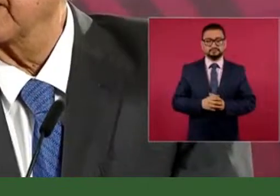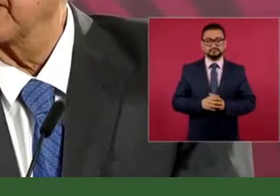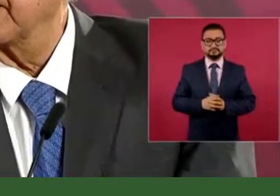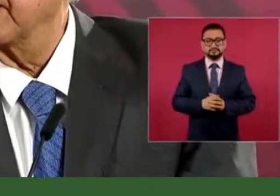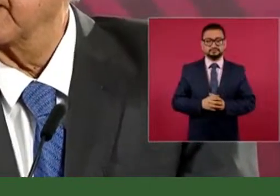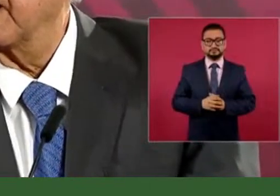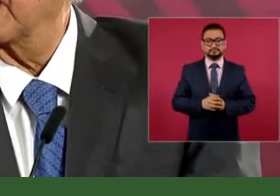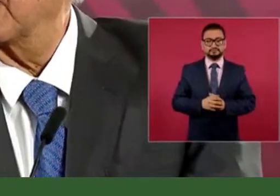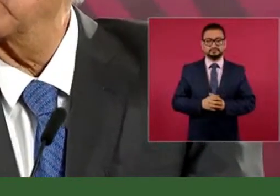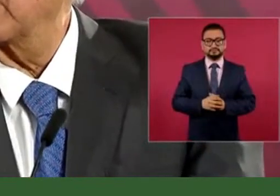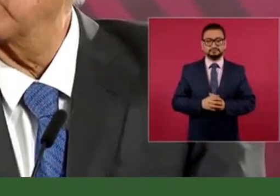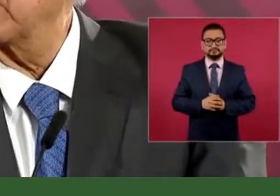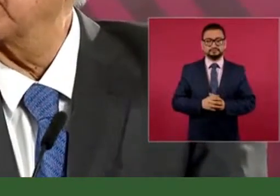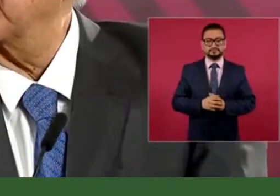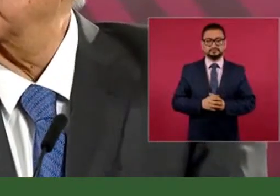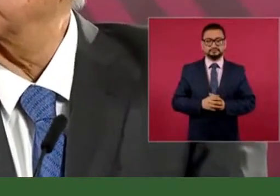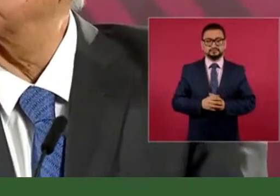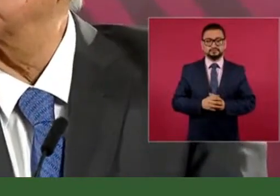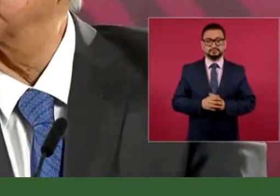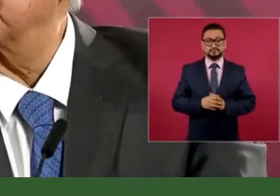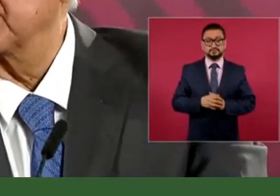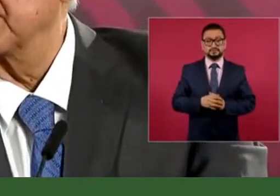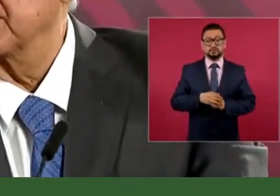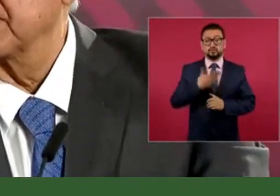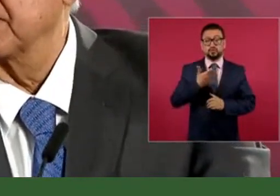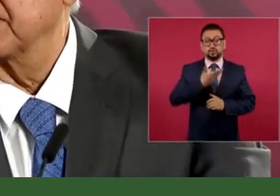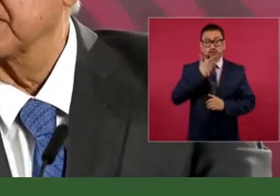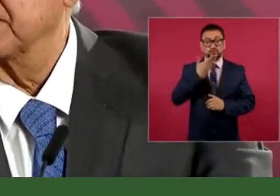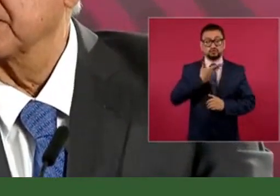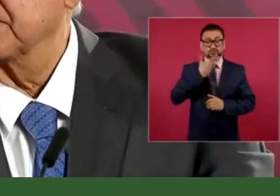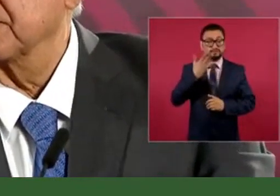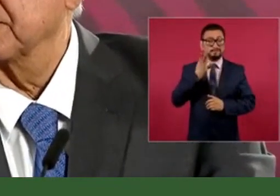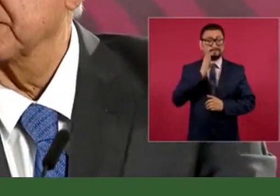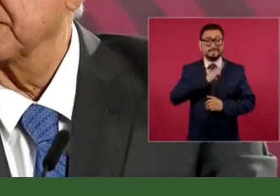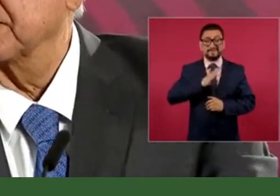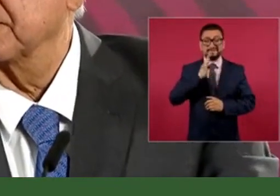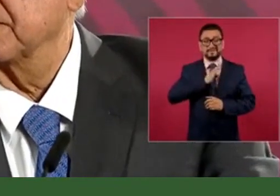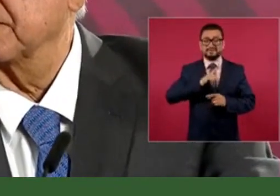que hagan a un lado la mala costumbre